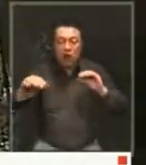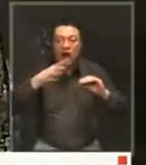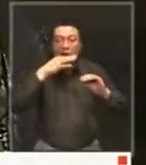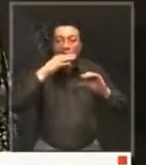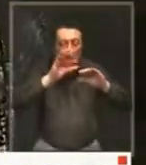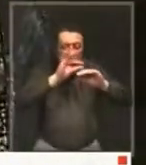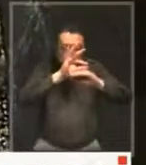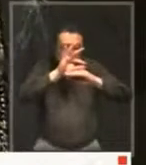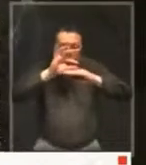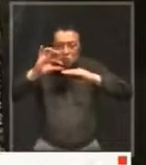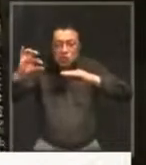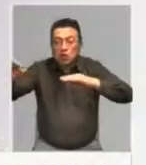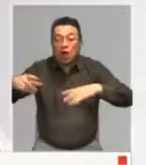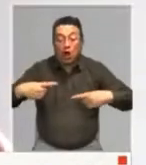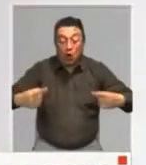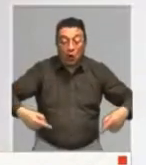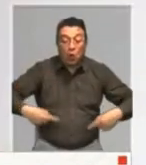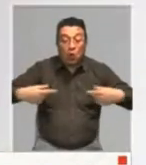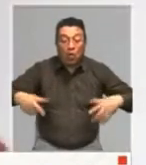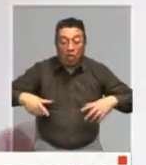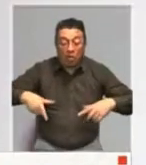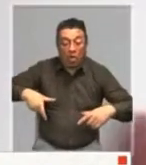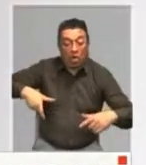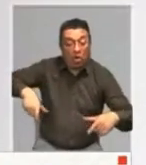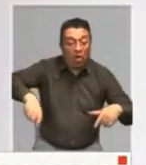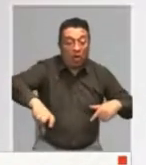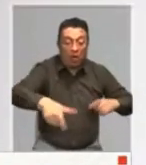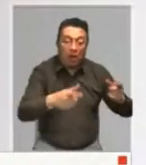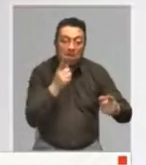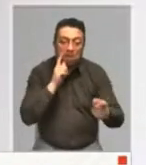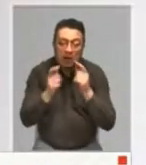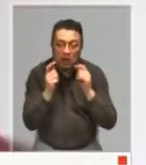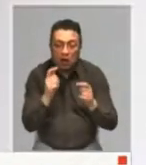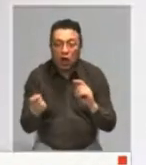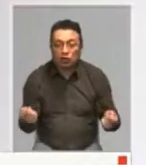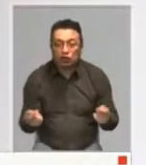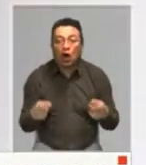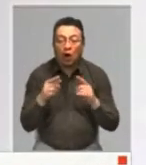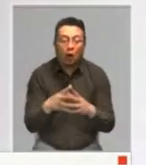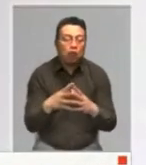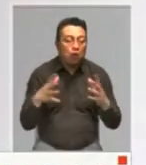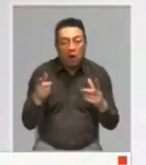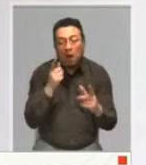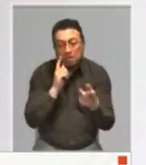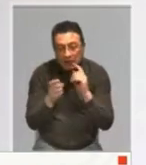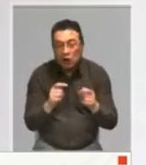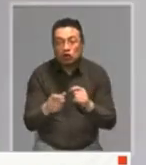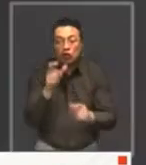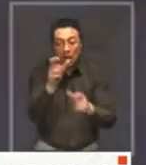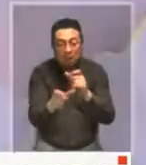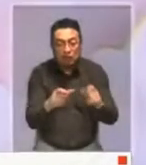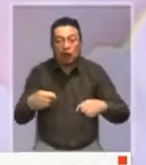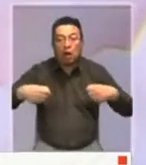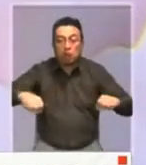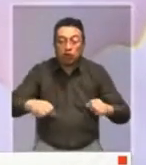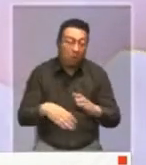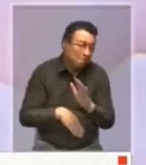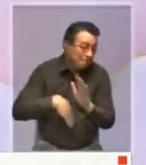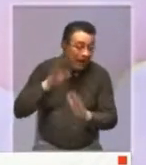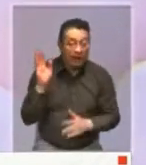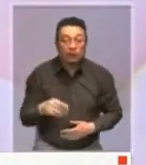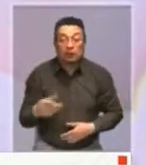de agua que hace que las ruedas puedan flotar. Es peligroso para los automovilistas, pero es extremadamente peligroso para las personas que van en moto. De hecho, con mi